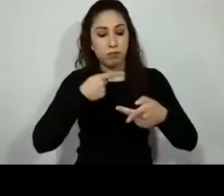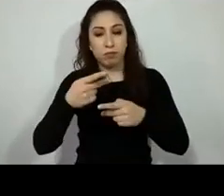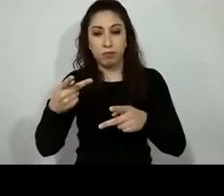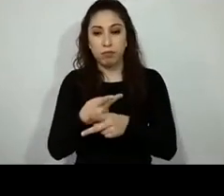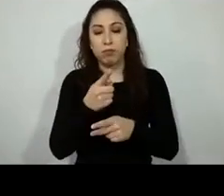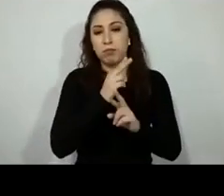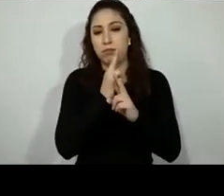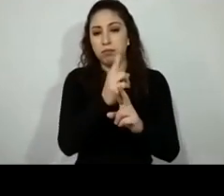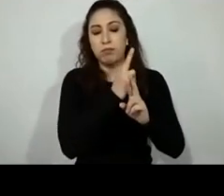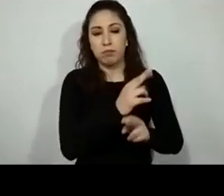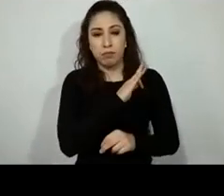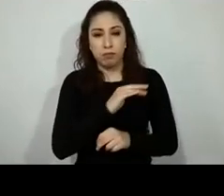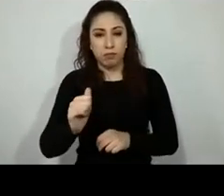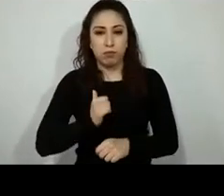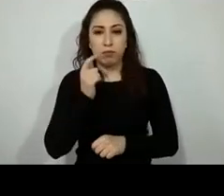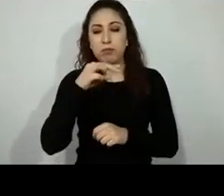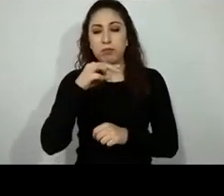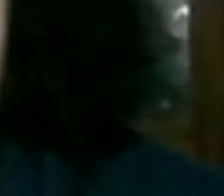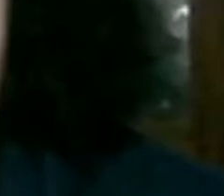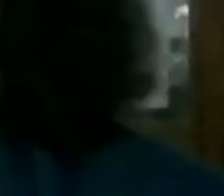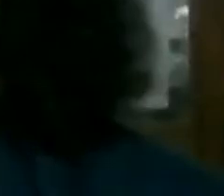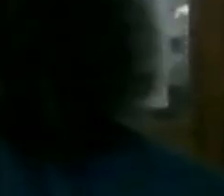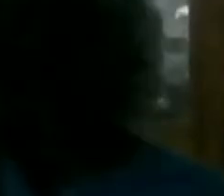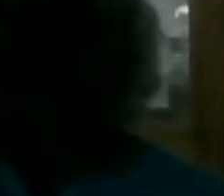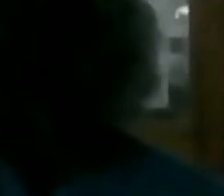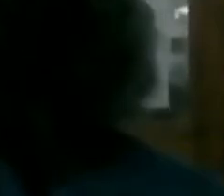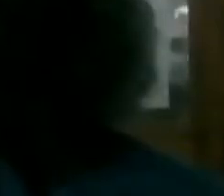dé también su mensaje final. Adelante, alcaldesa.